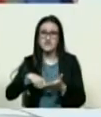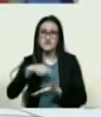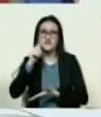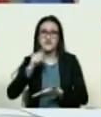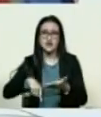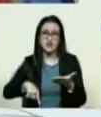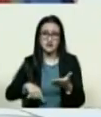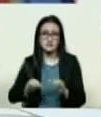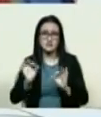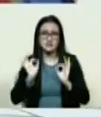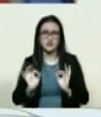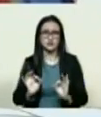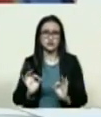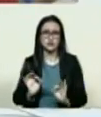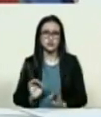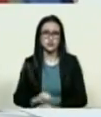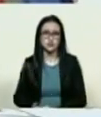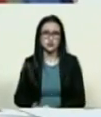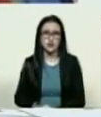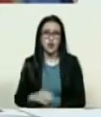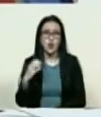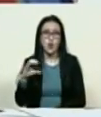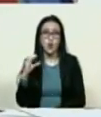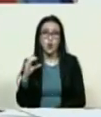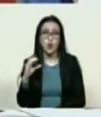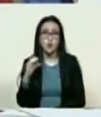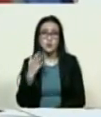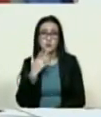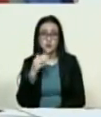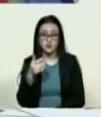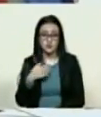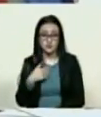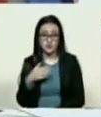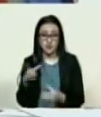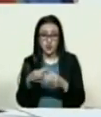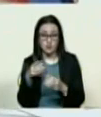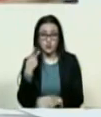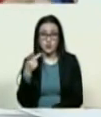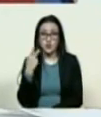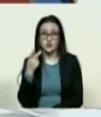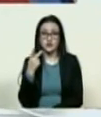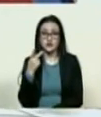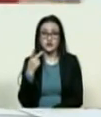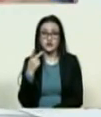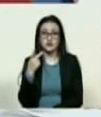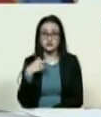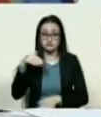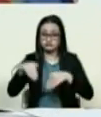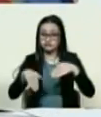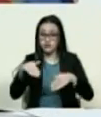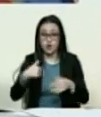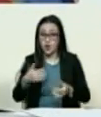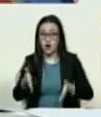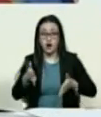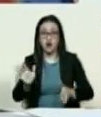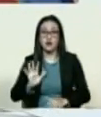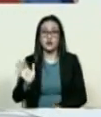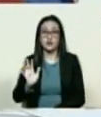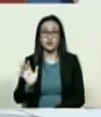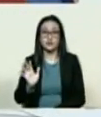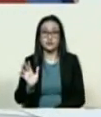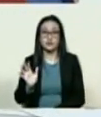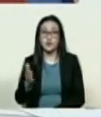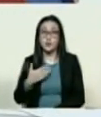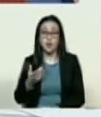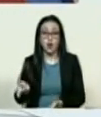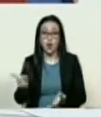notario. Con un notario. En Colombia, por ejemplo, si tú eres candidato de un partido, vas a unas primarias y no ganas, no te